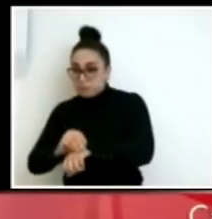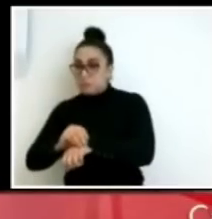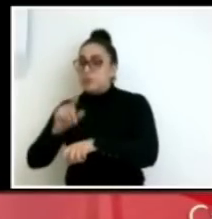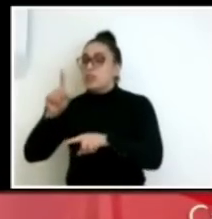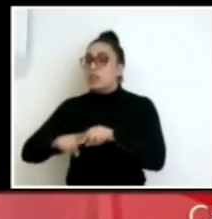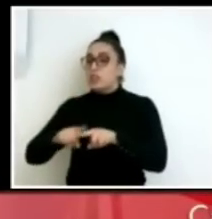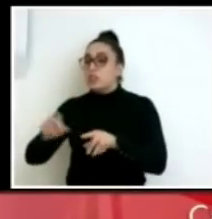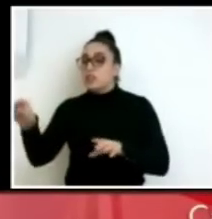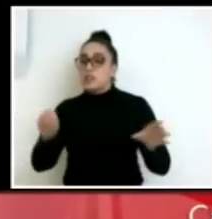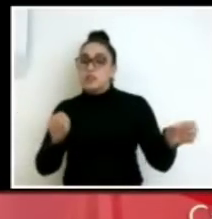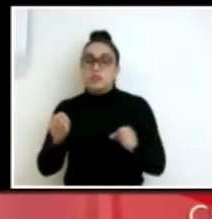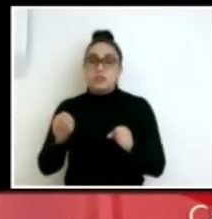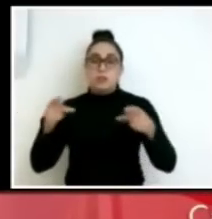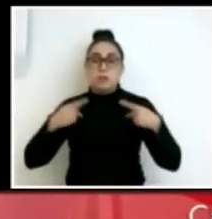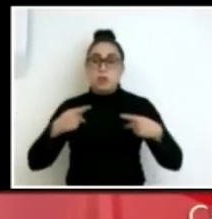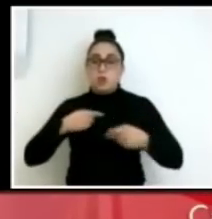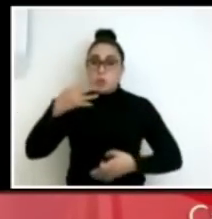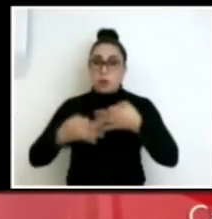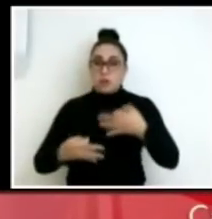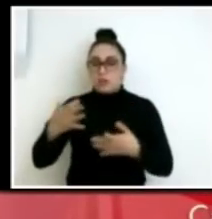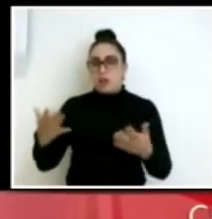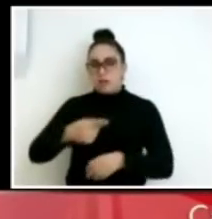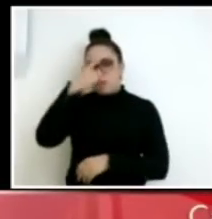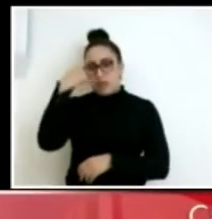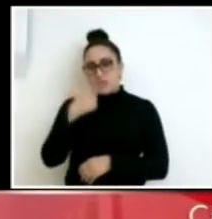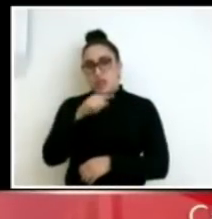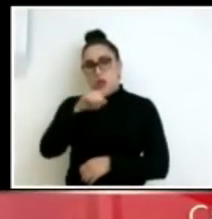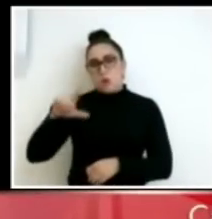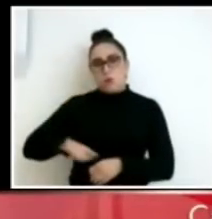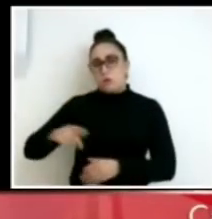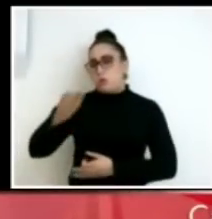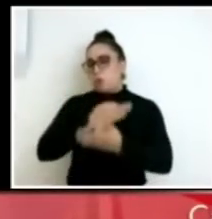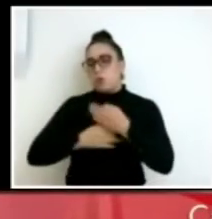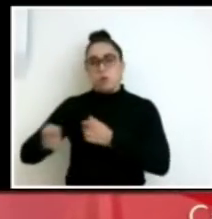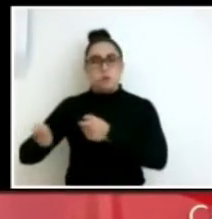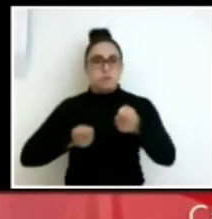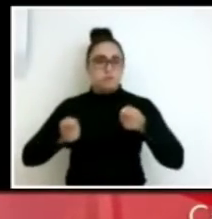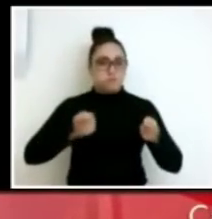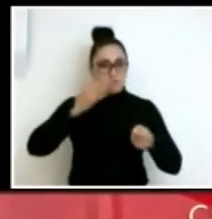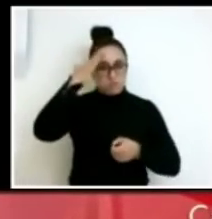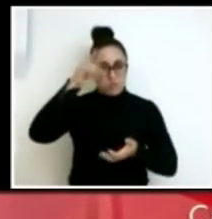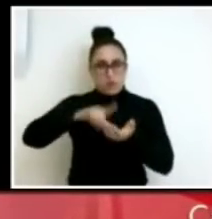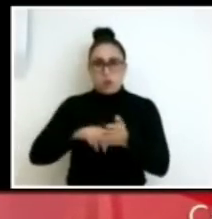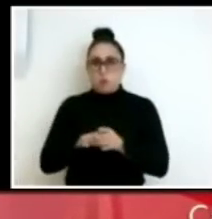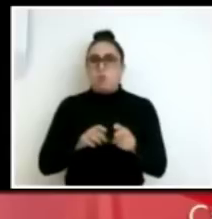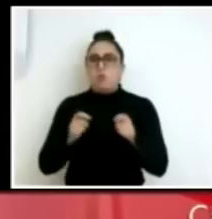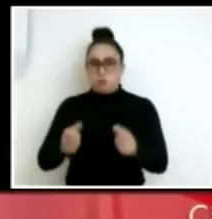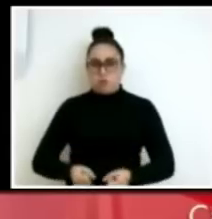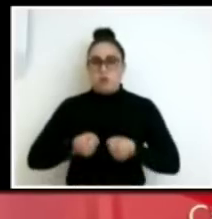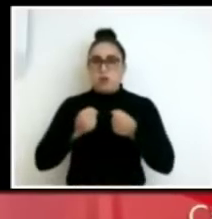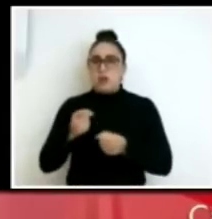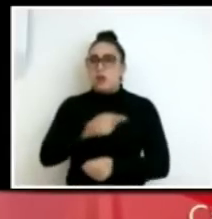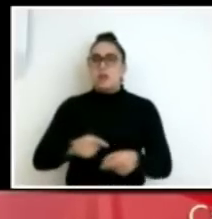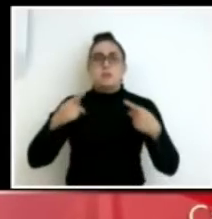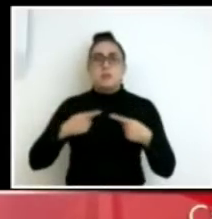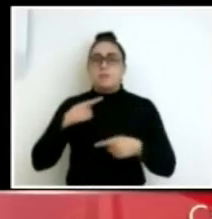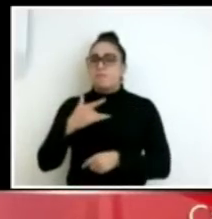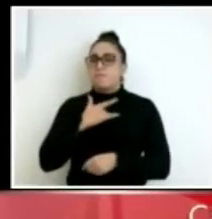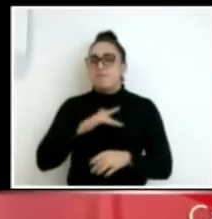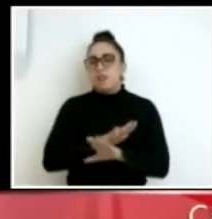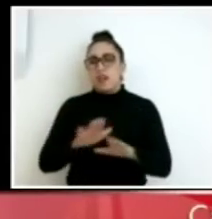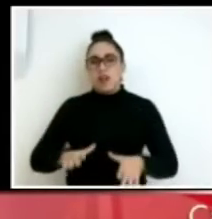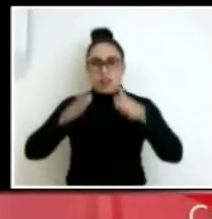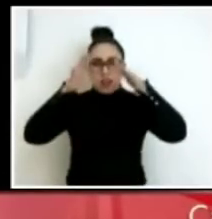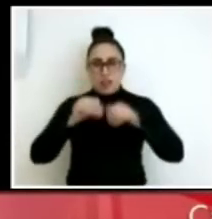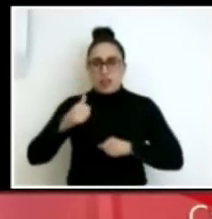jueces, estamos abriendo la puerta a un sistema de justicia manipulado, en el que los ciudadanos ya no podrán confiar en que sus